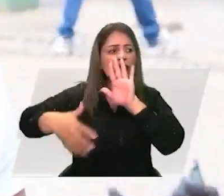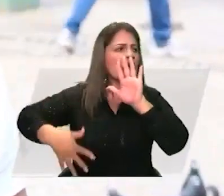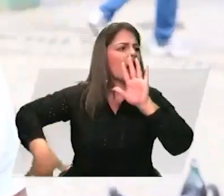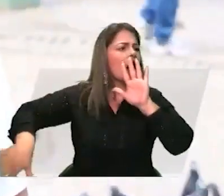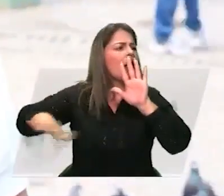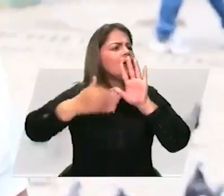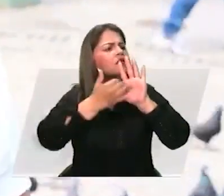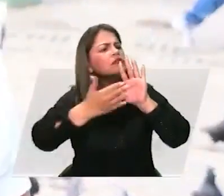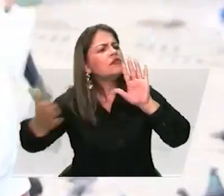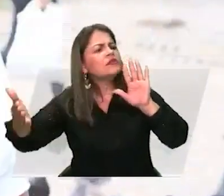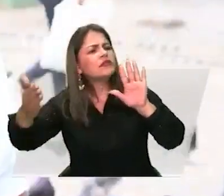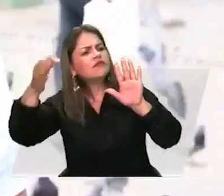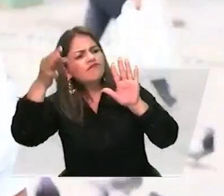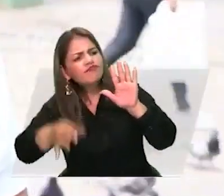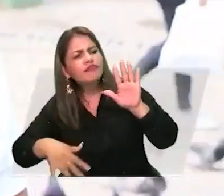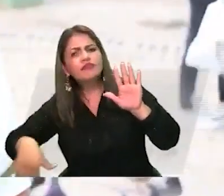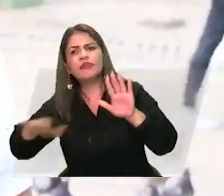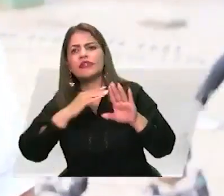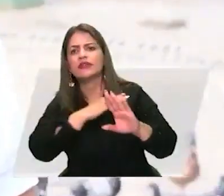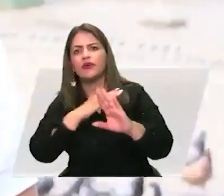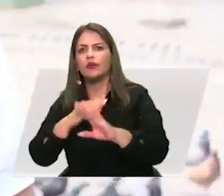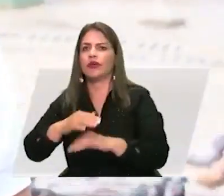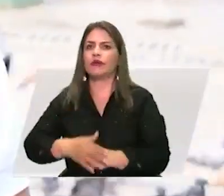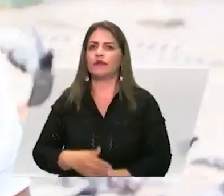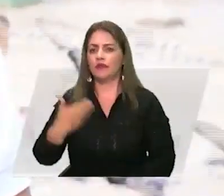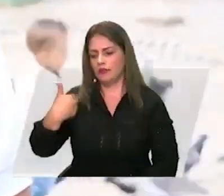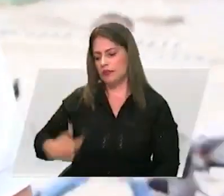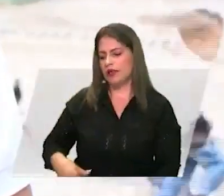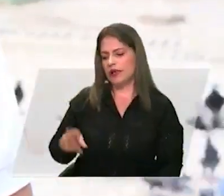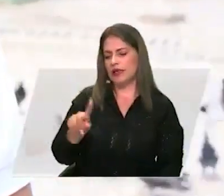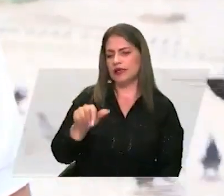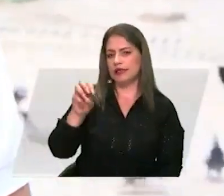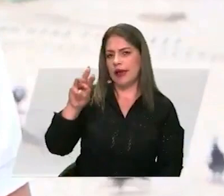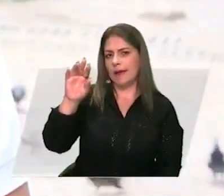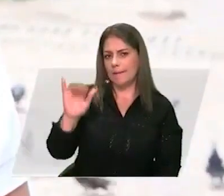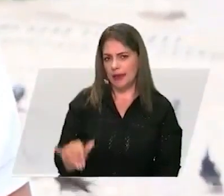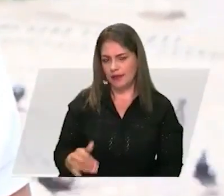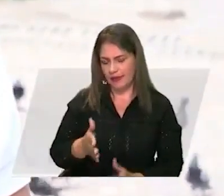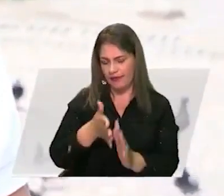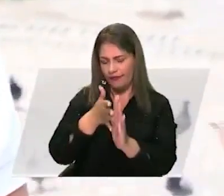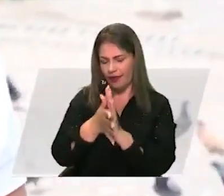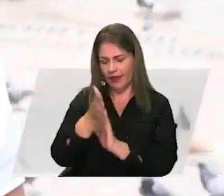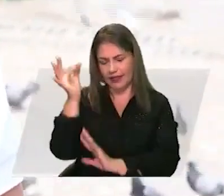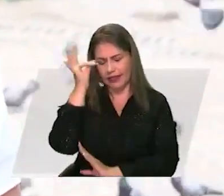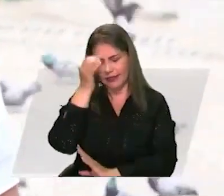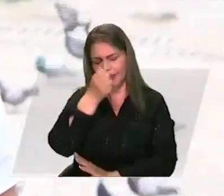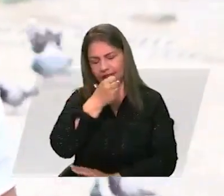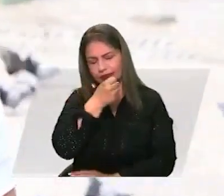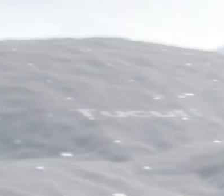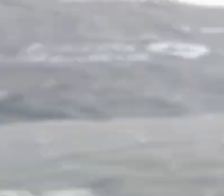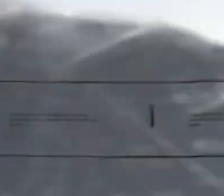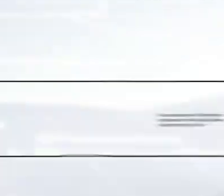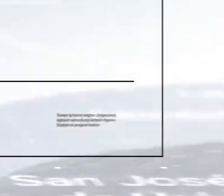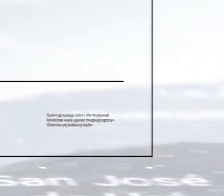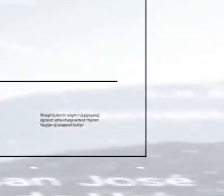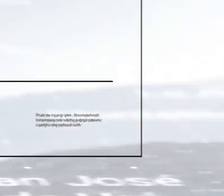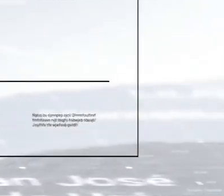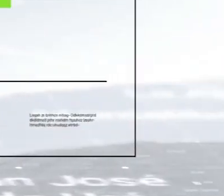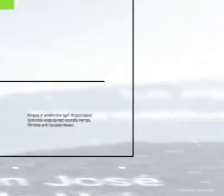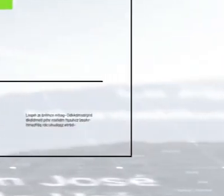brindar seguridad a los habitantes. Desde el municipio de Urrao informó Sammy Alejandro Higuita Cañola, en Teleantioquia Noticias, La Región se siente.